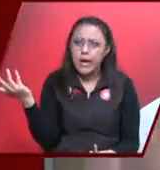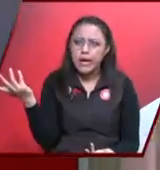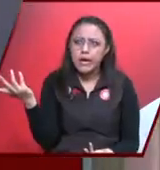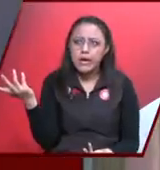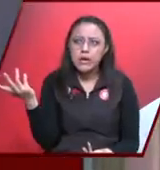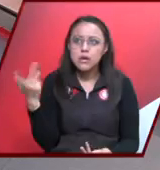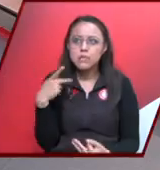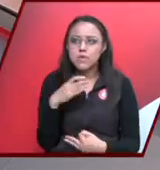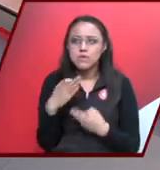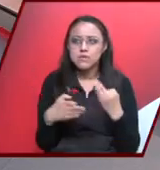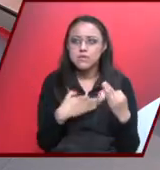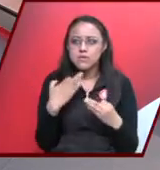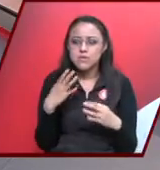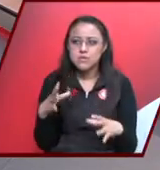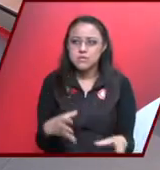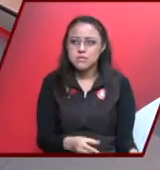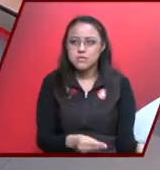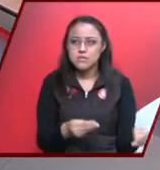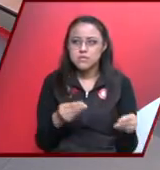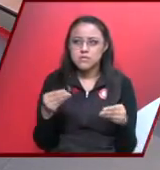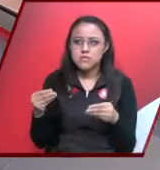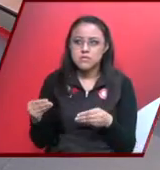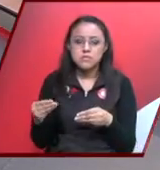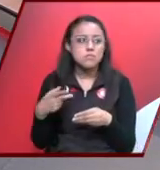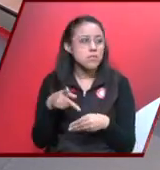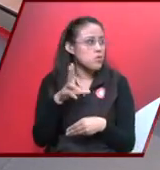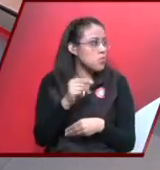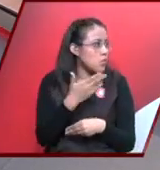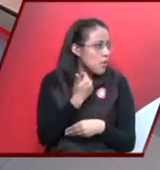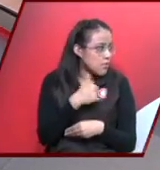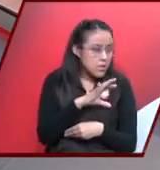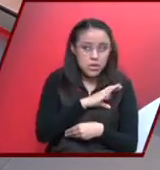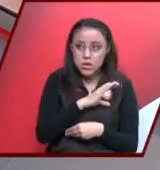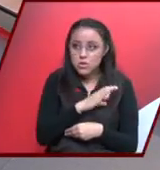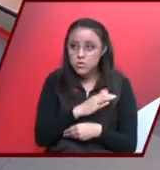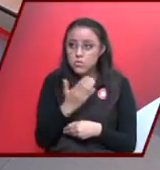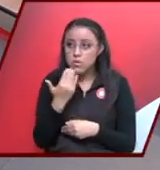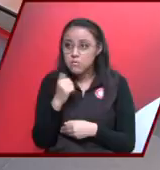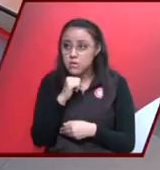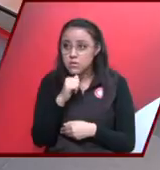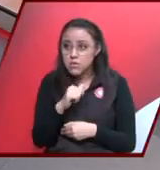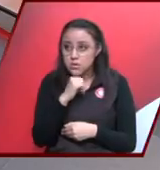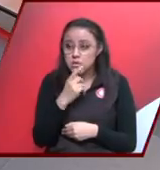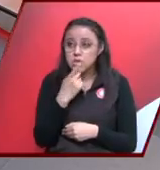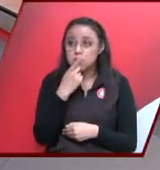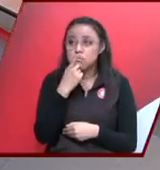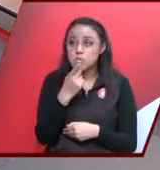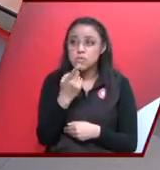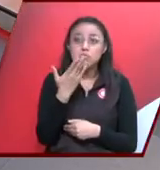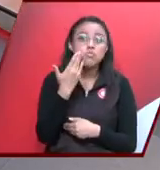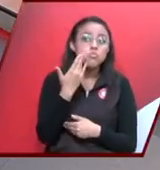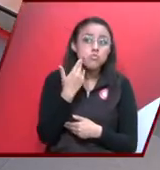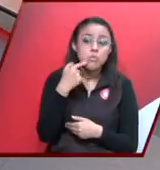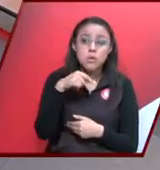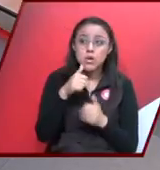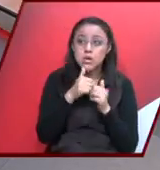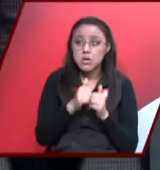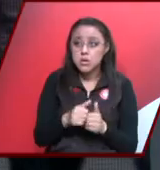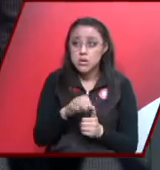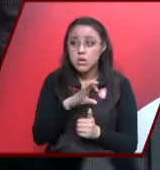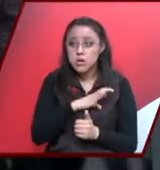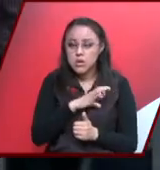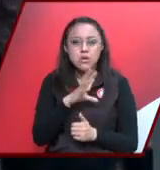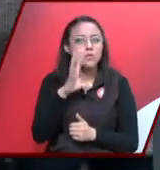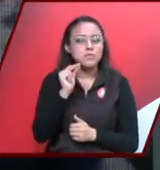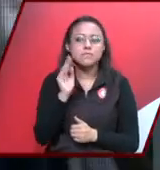Luego, pero llévate todo tu tinglado. Y luego decimos que no hay consentidos en este programa. ¿Mande? Luego decimos que no hay consentidos en este programa.